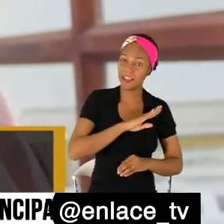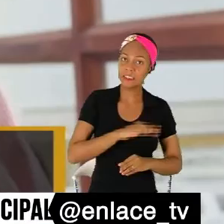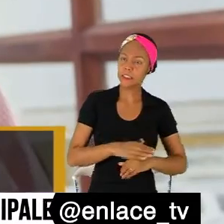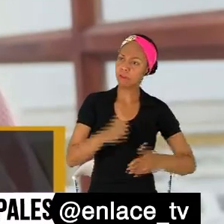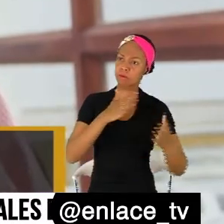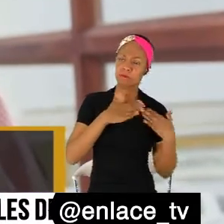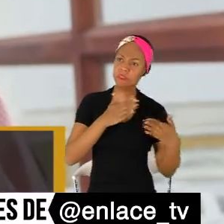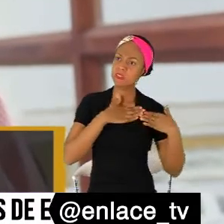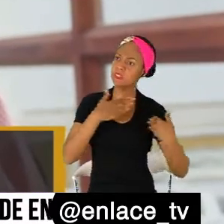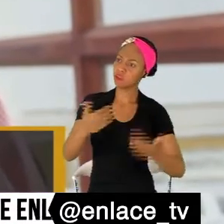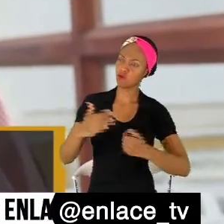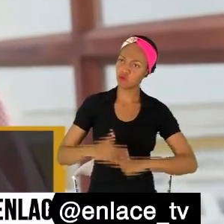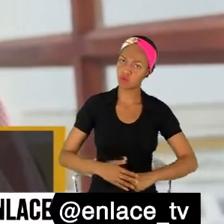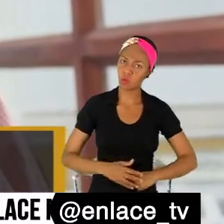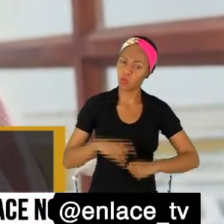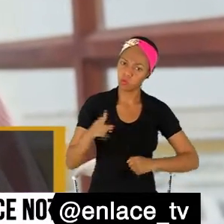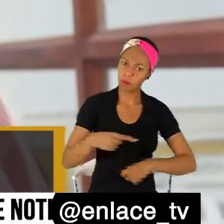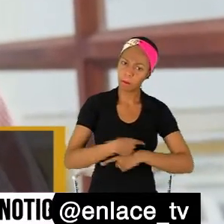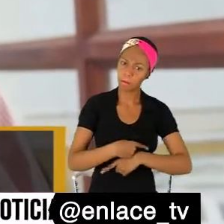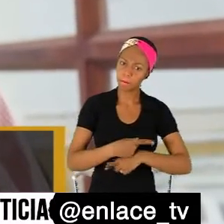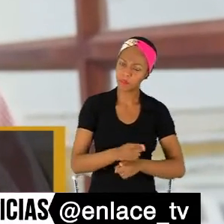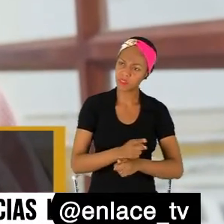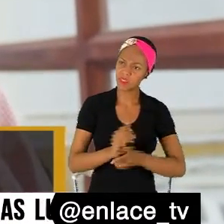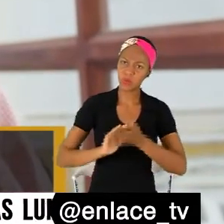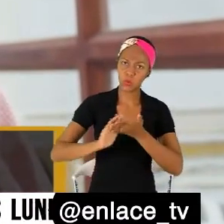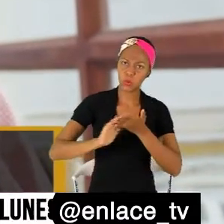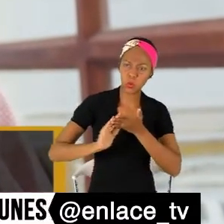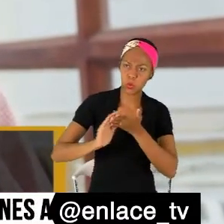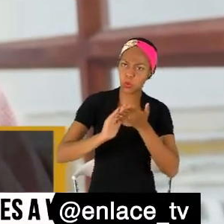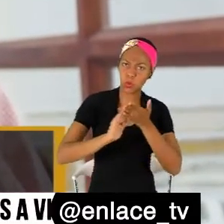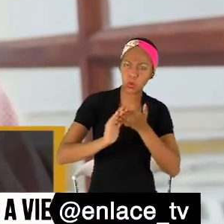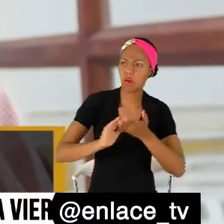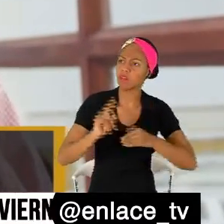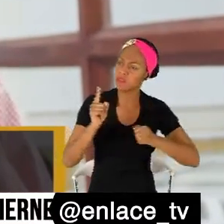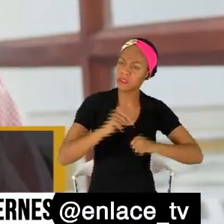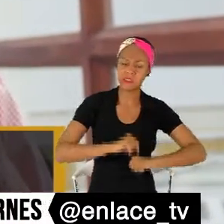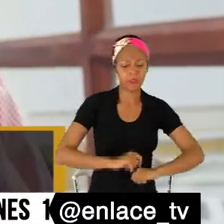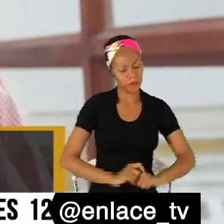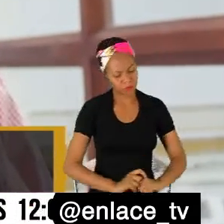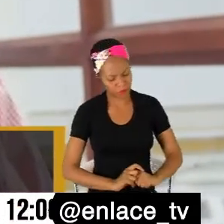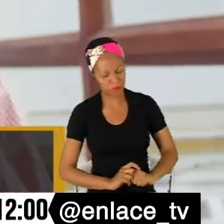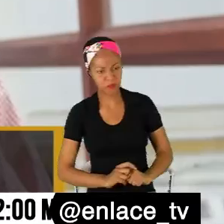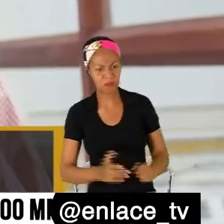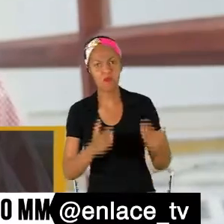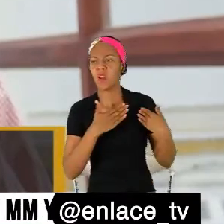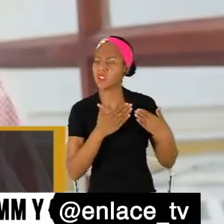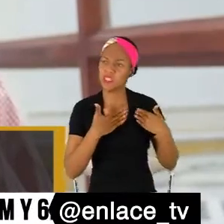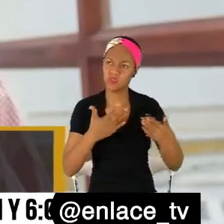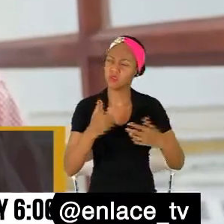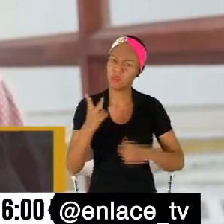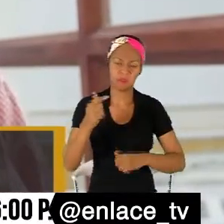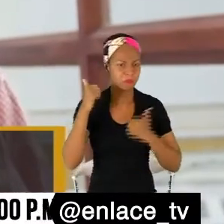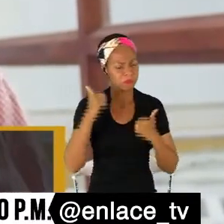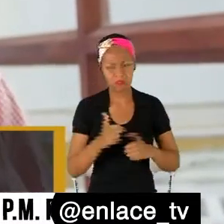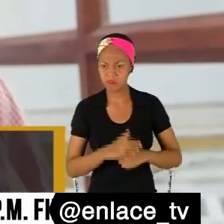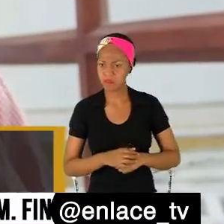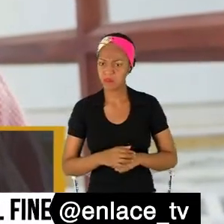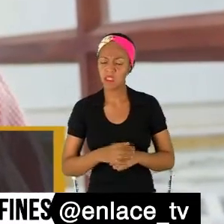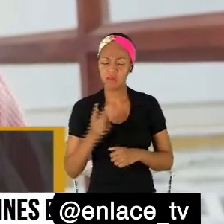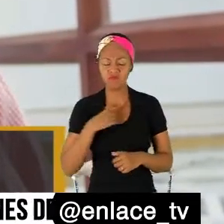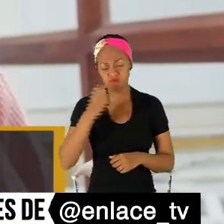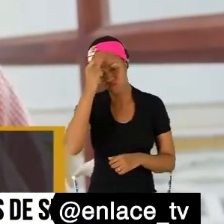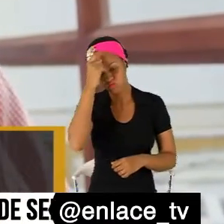un plan de desarrollo como este plan de desarrollo, que de verdad es un plan de desarrollo que fácil de